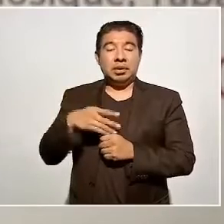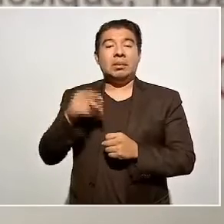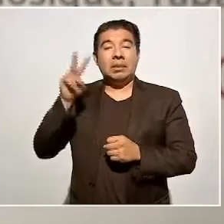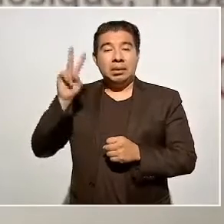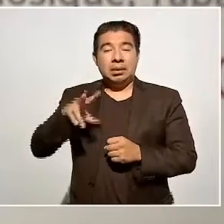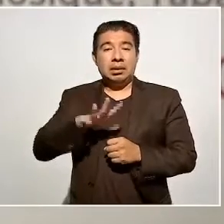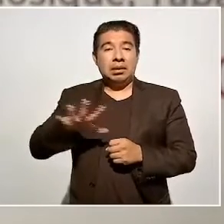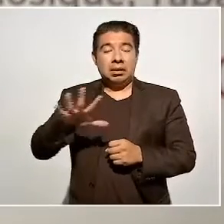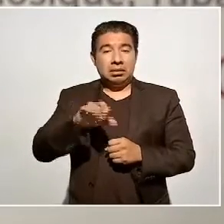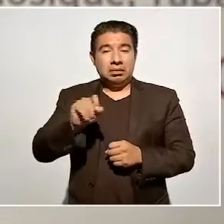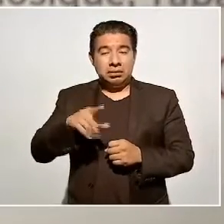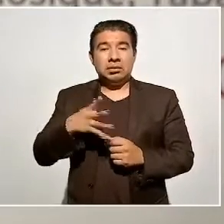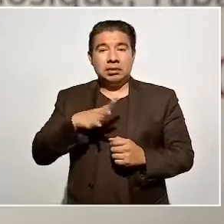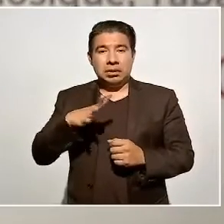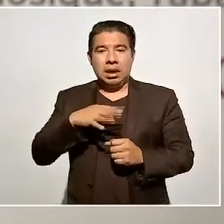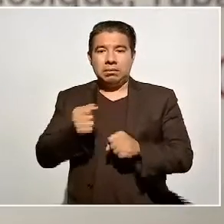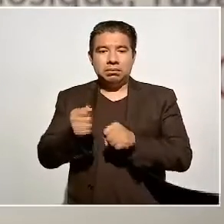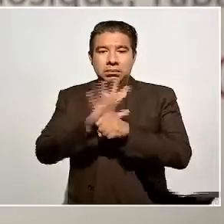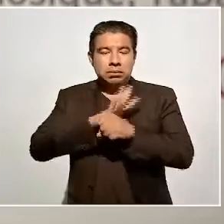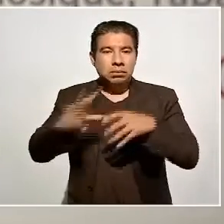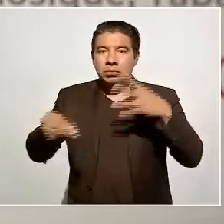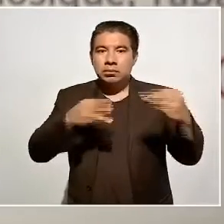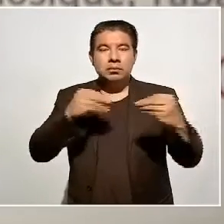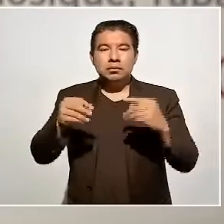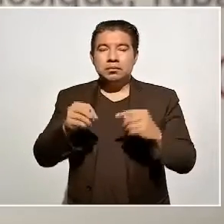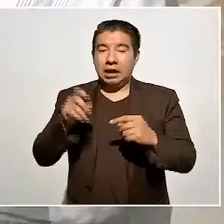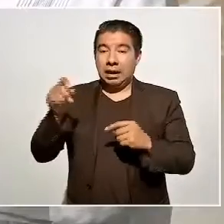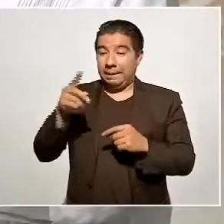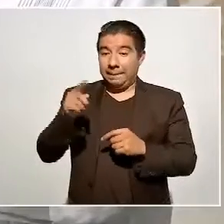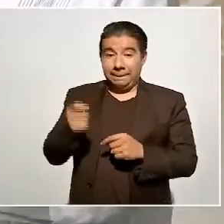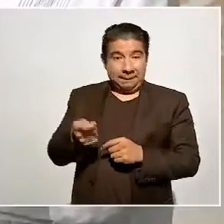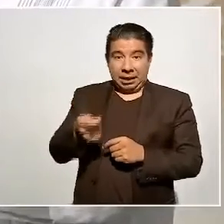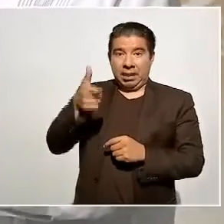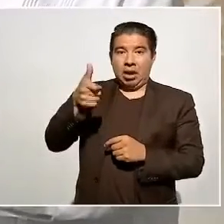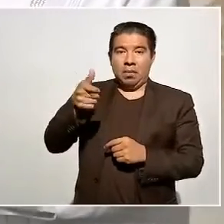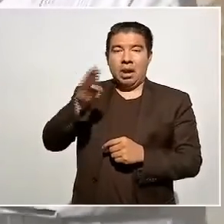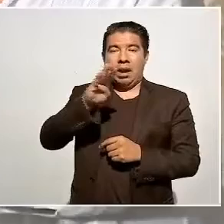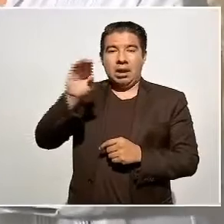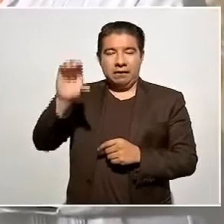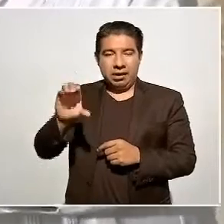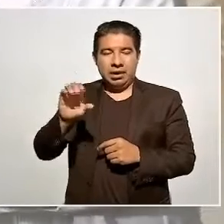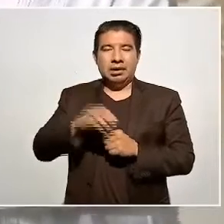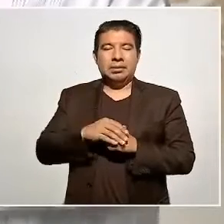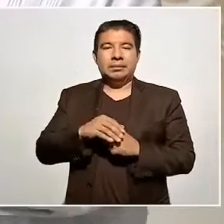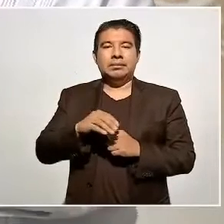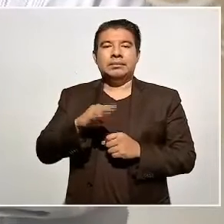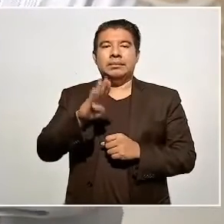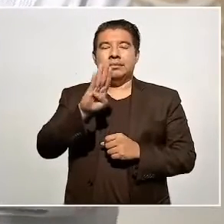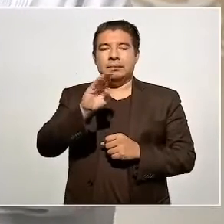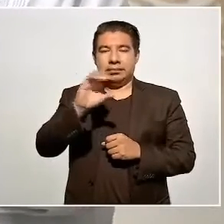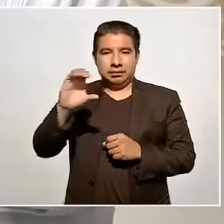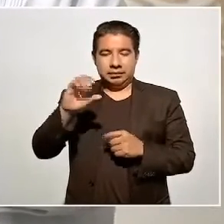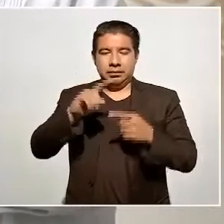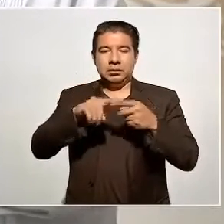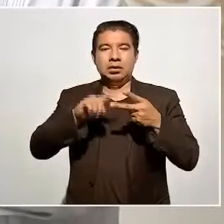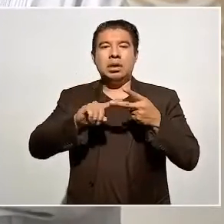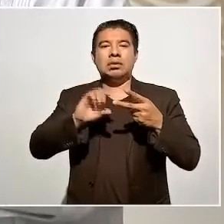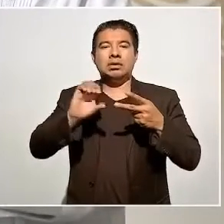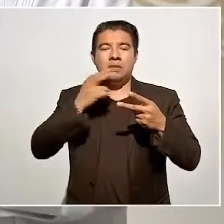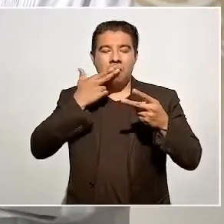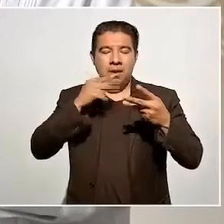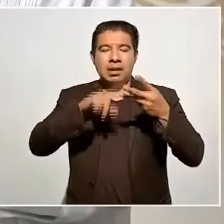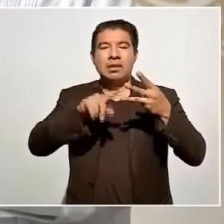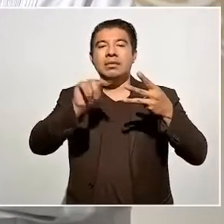de la pandemia, Baja California. Segundo lugar, Chihuahua. Tercer